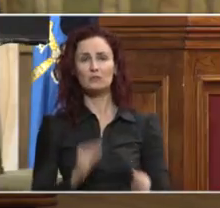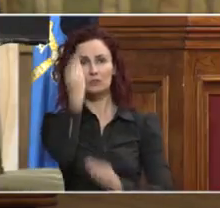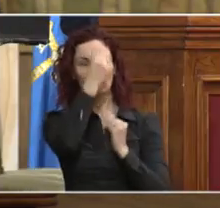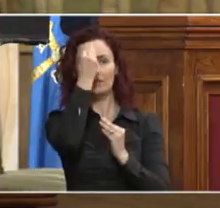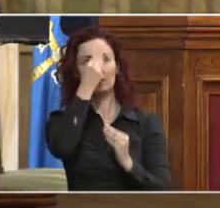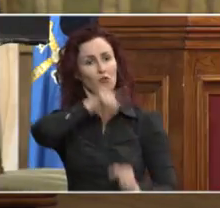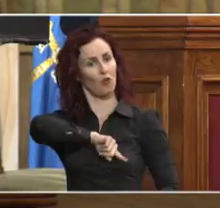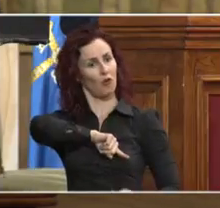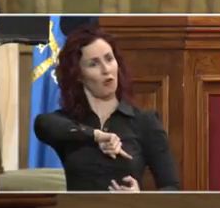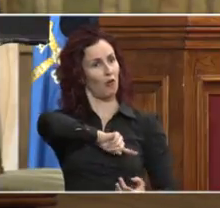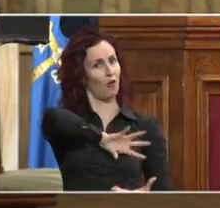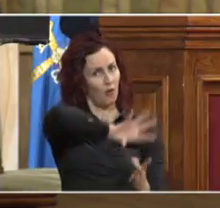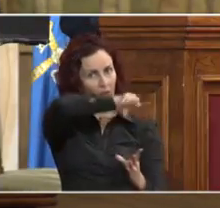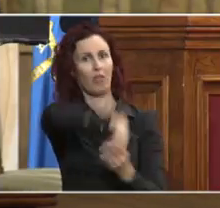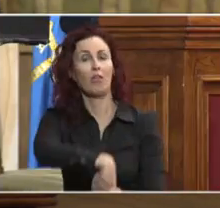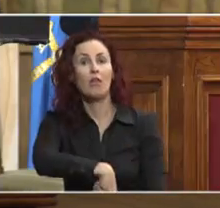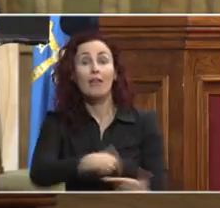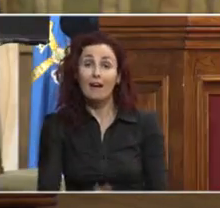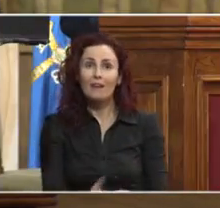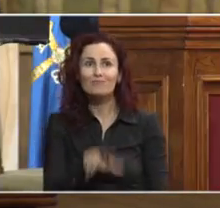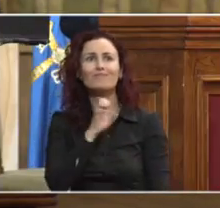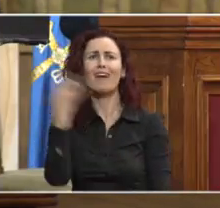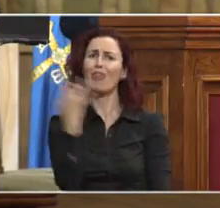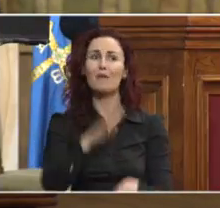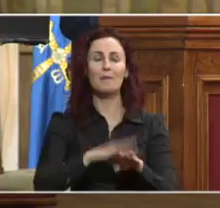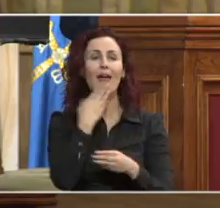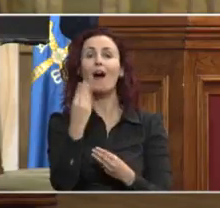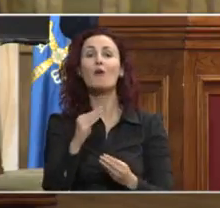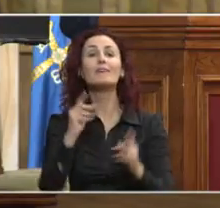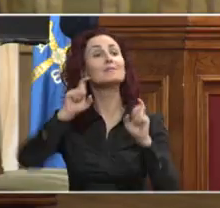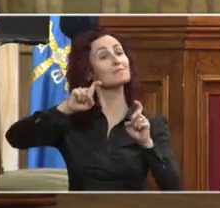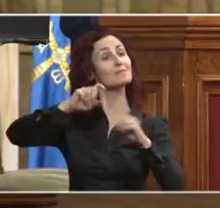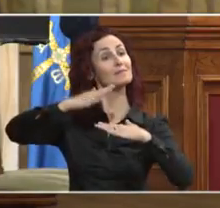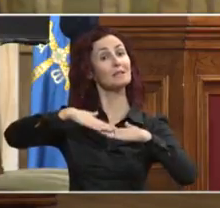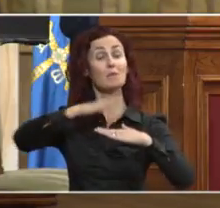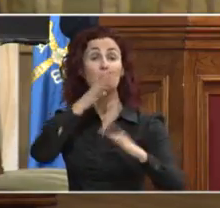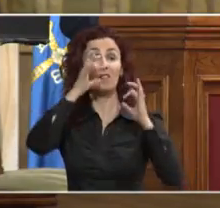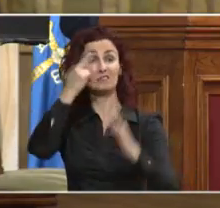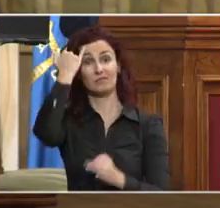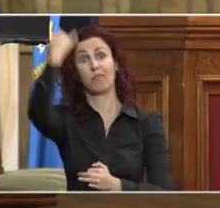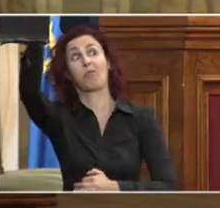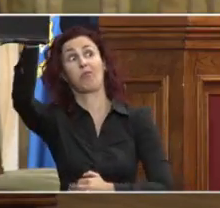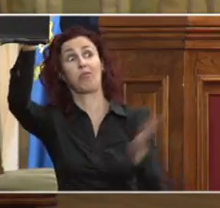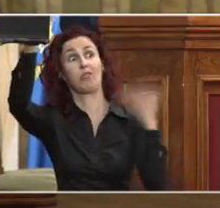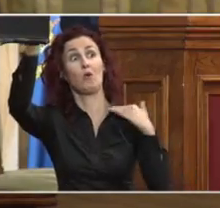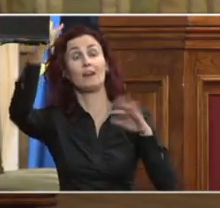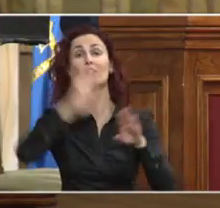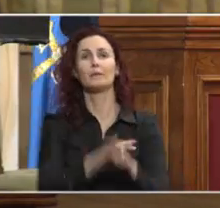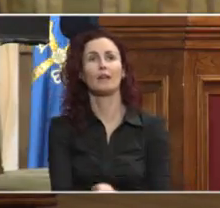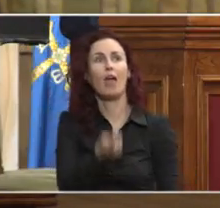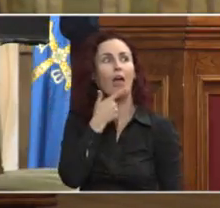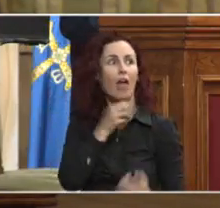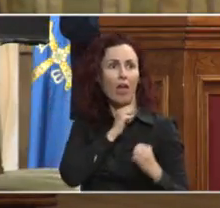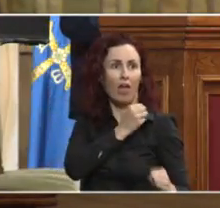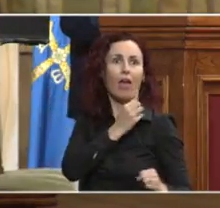reflexión moral. Lo entiende como un deber para con los jóvenes de hoy en día, pues ya no tienen ideologías, solo piensan en las drogas,